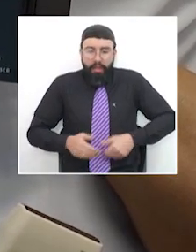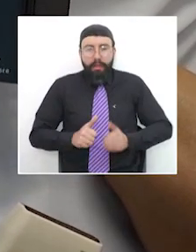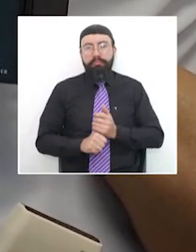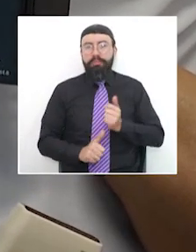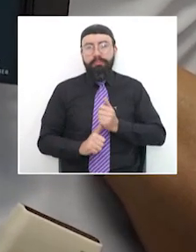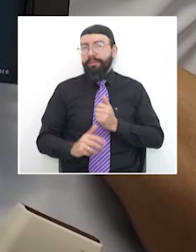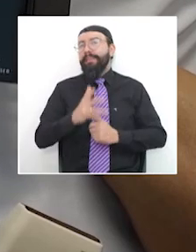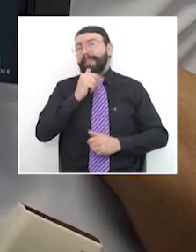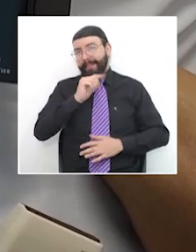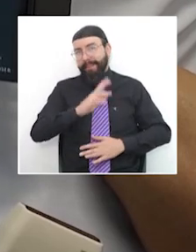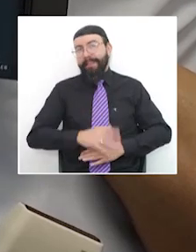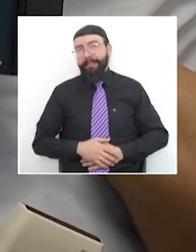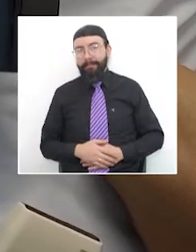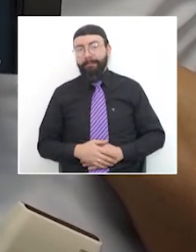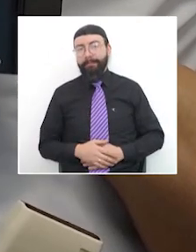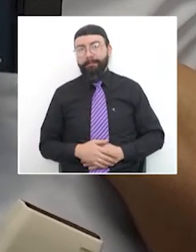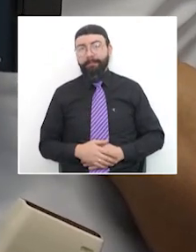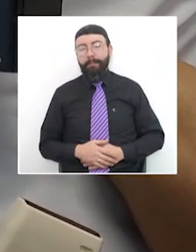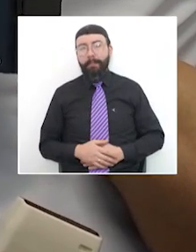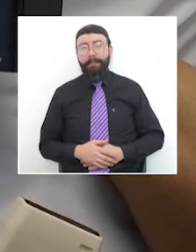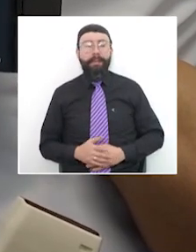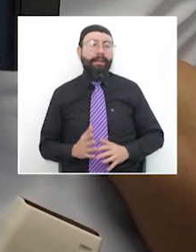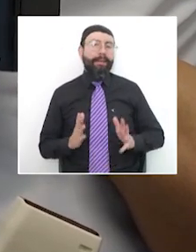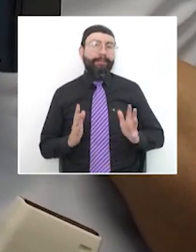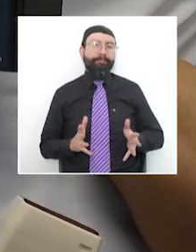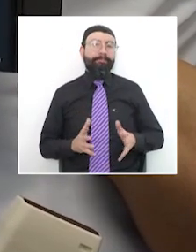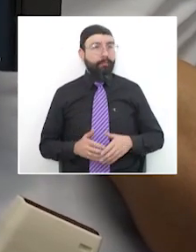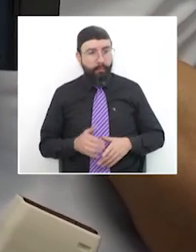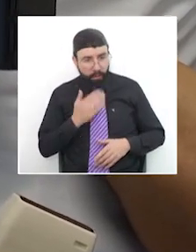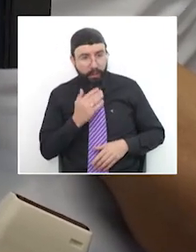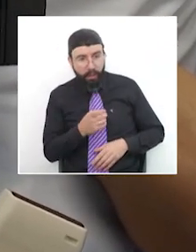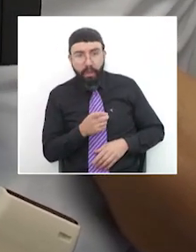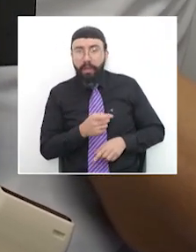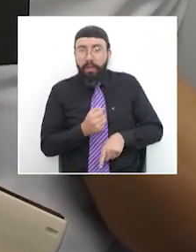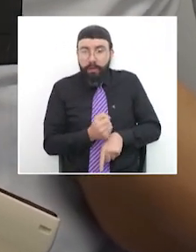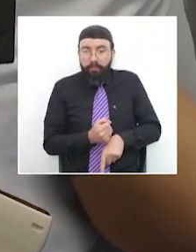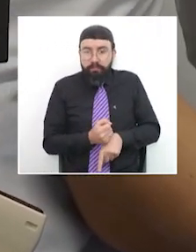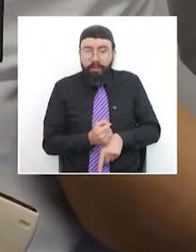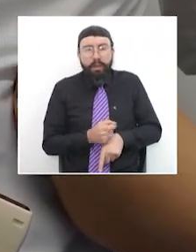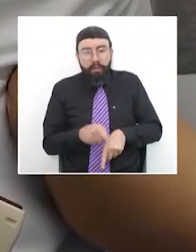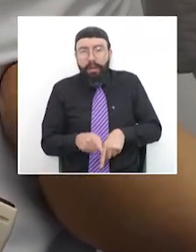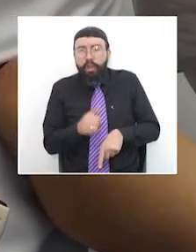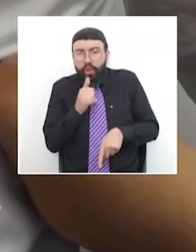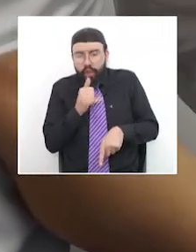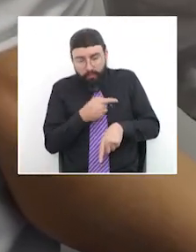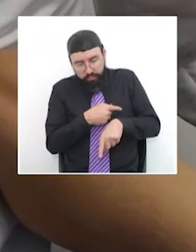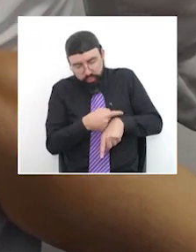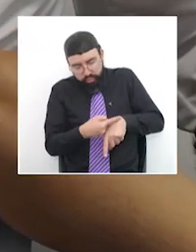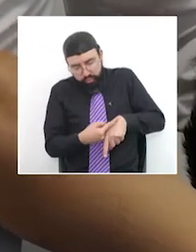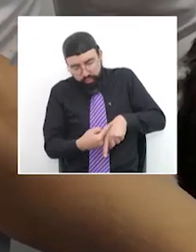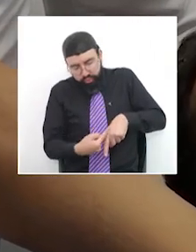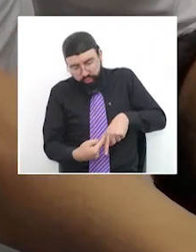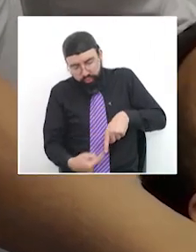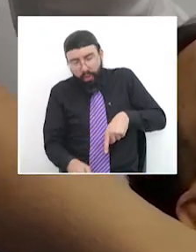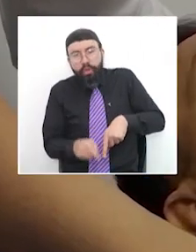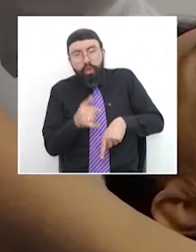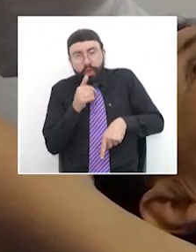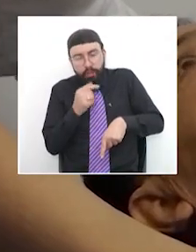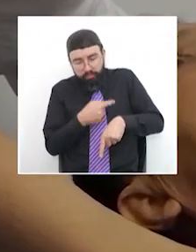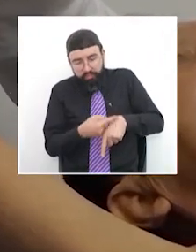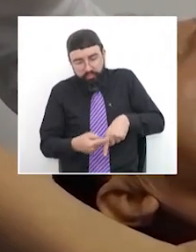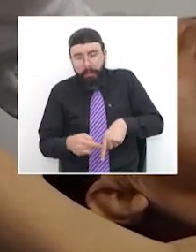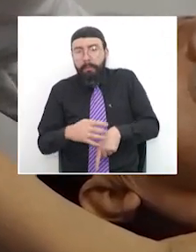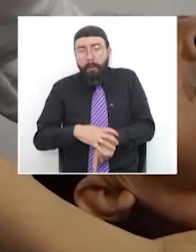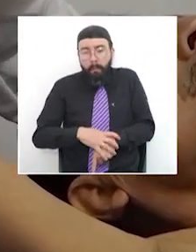estreñimiento. Inclusive, esa próstata, en la mitad de la próstata pasa la uretra, por donde uno orina. Se creció